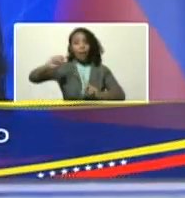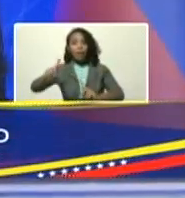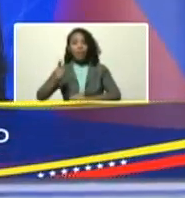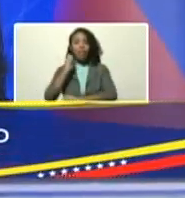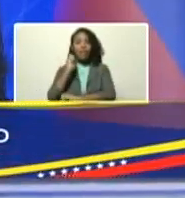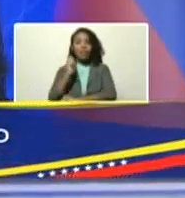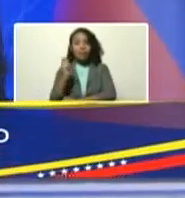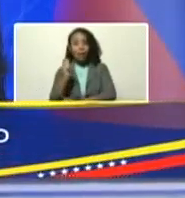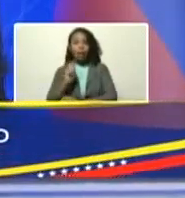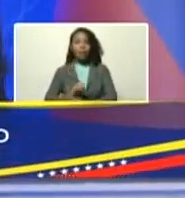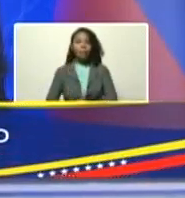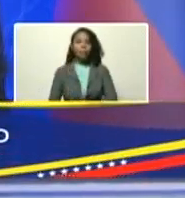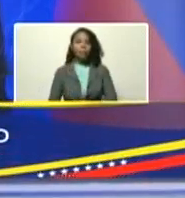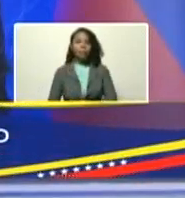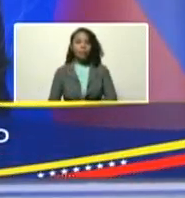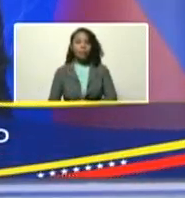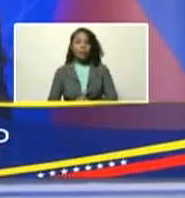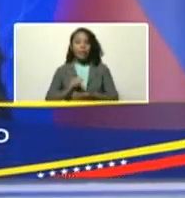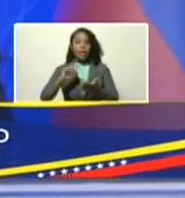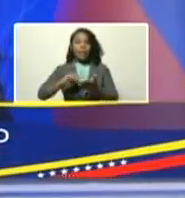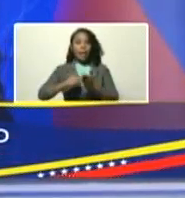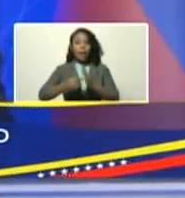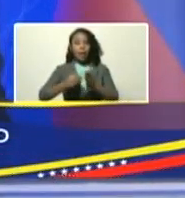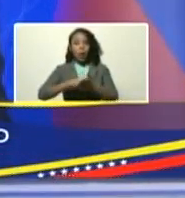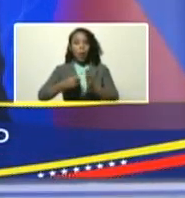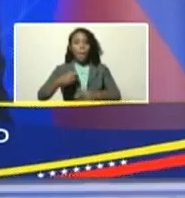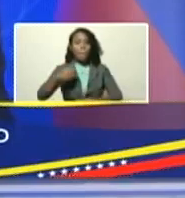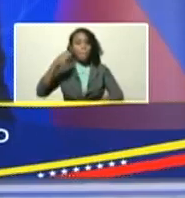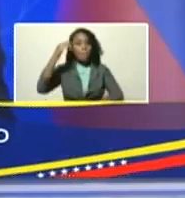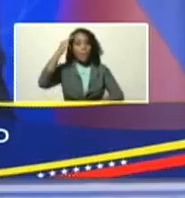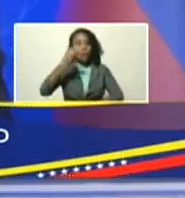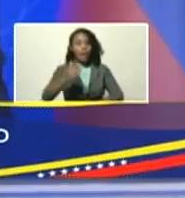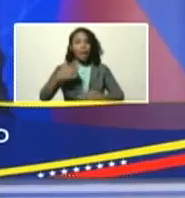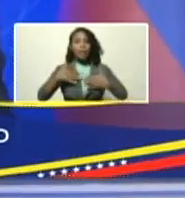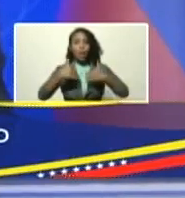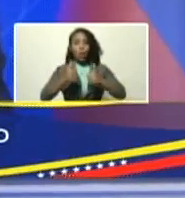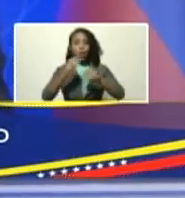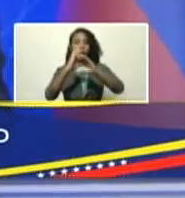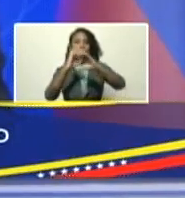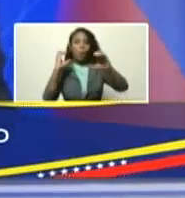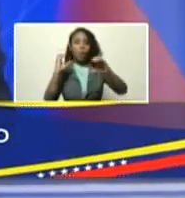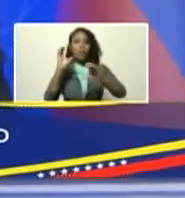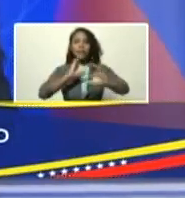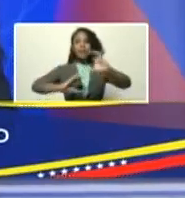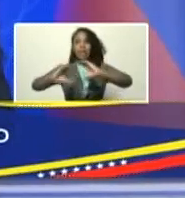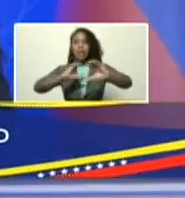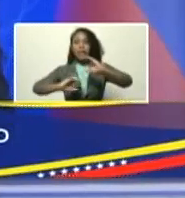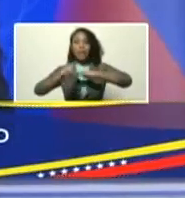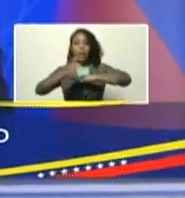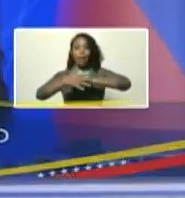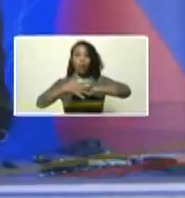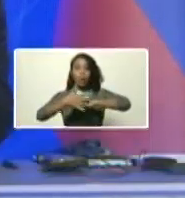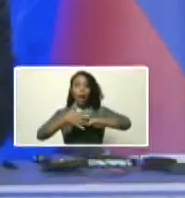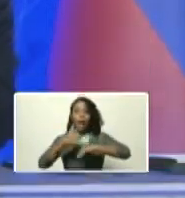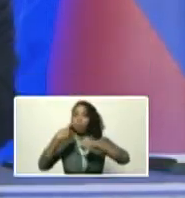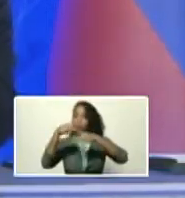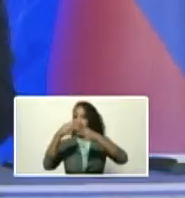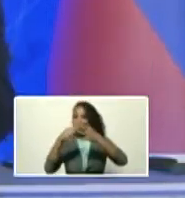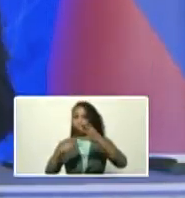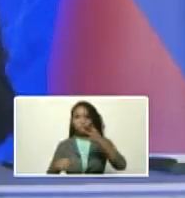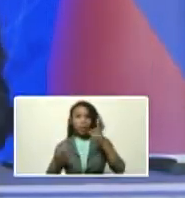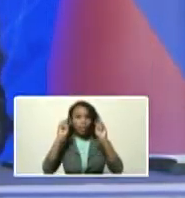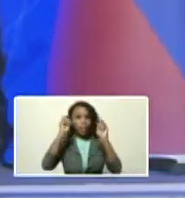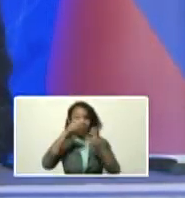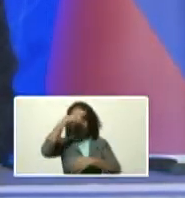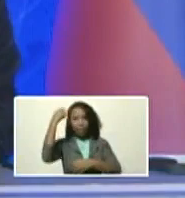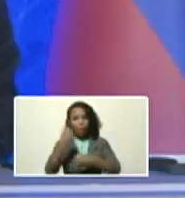financiera, técnico-militar, salud, transporte, ciencia y tecnología, entre otras áreas de